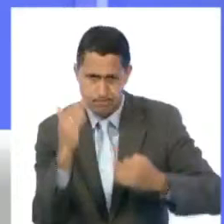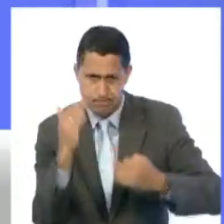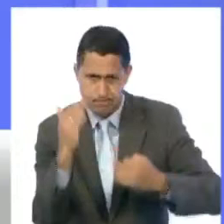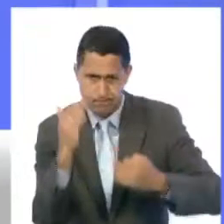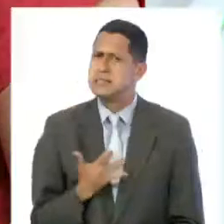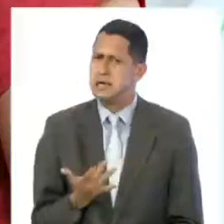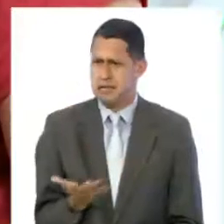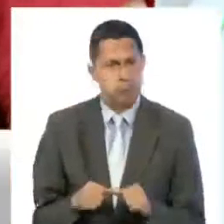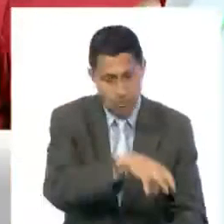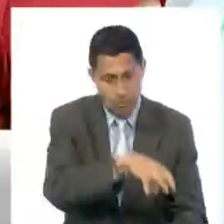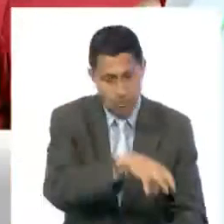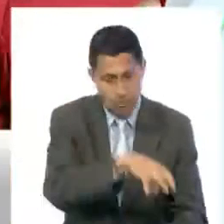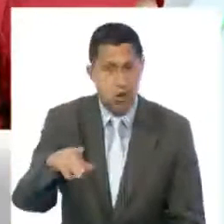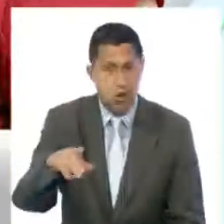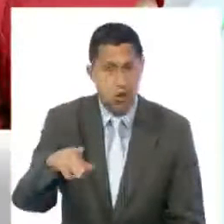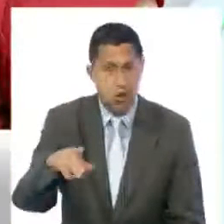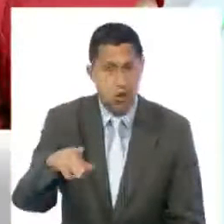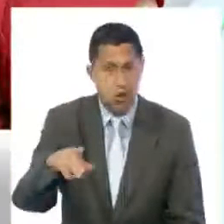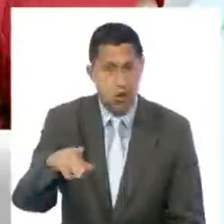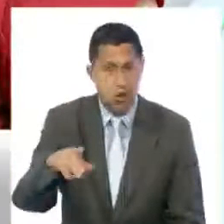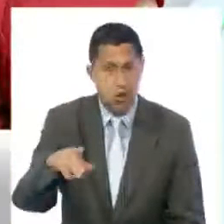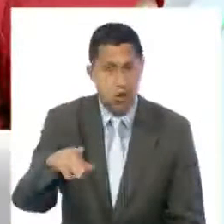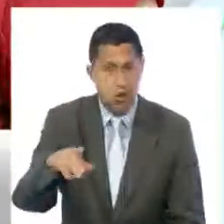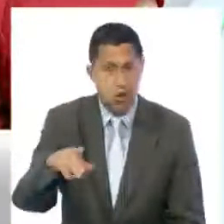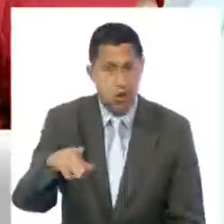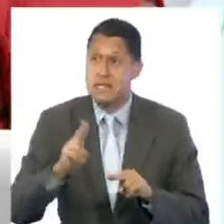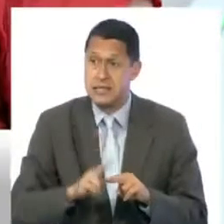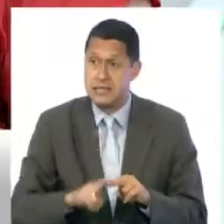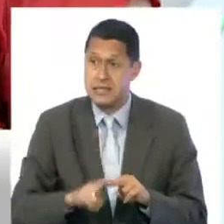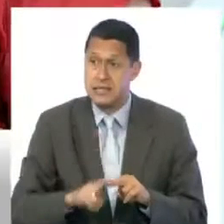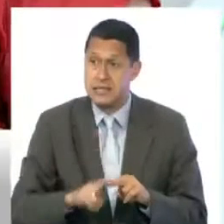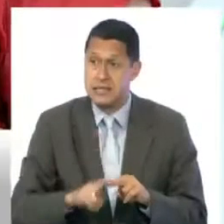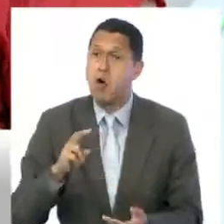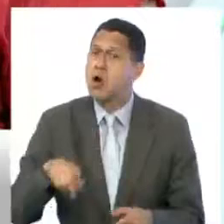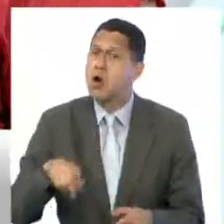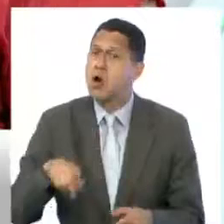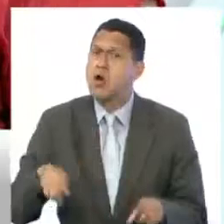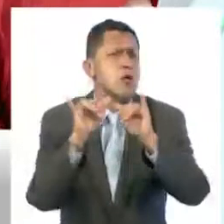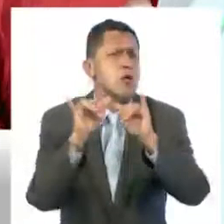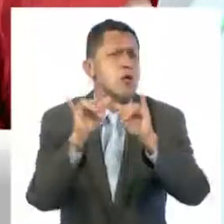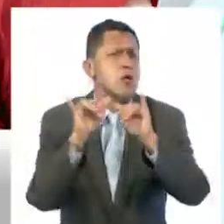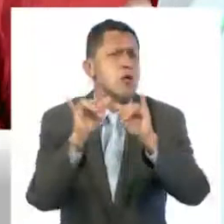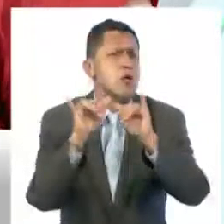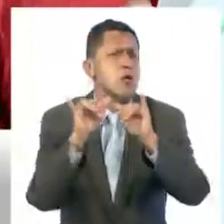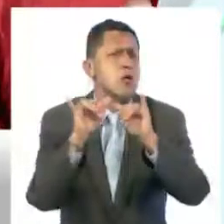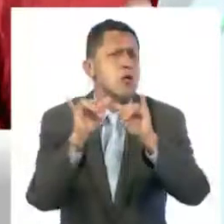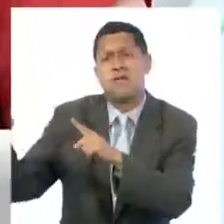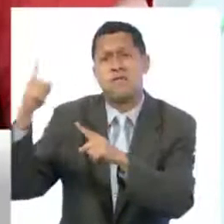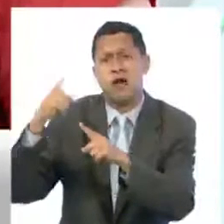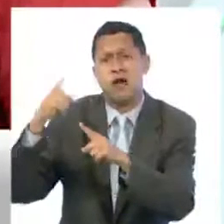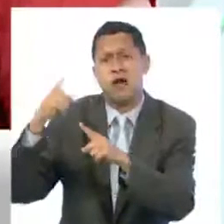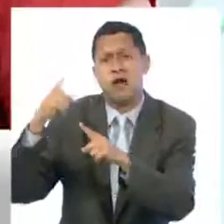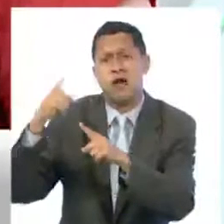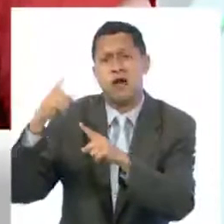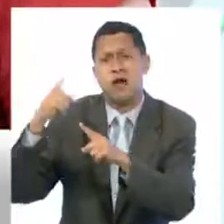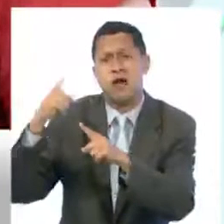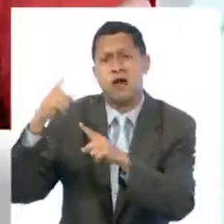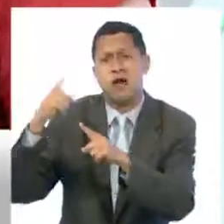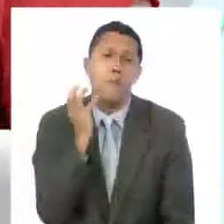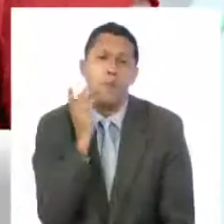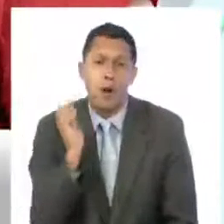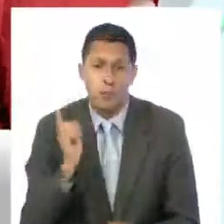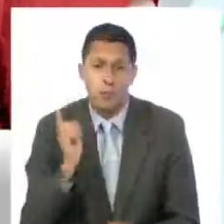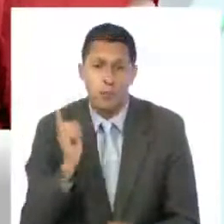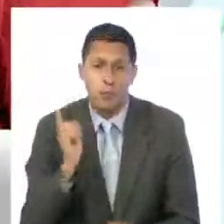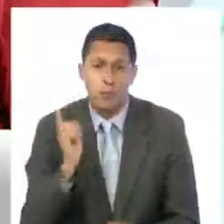de déficit de atención e hiperactividad caracterizado por un trastorno crónico del neurodesarrollo que tiene tres